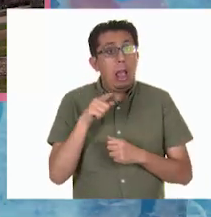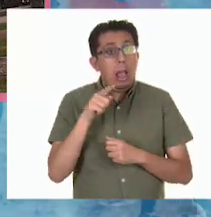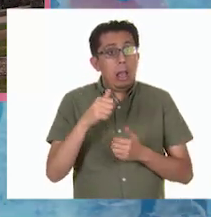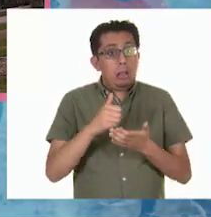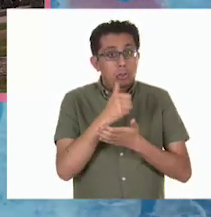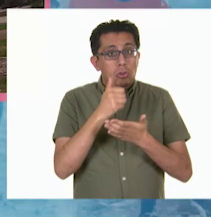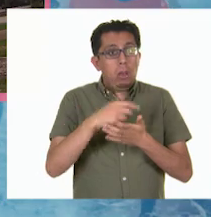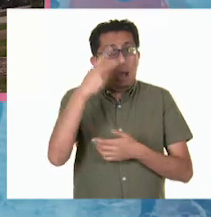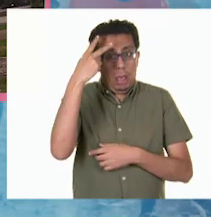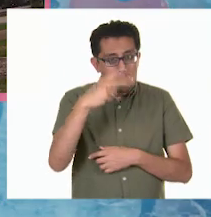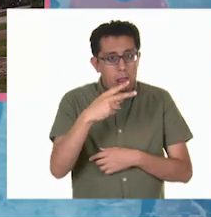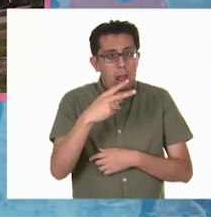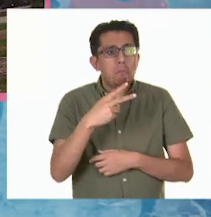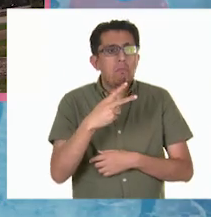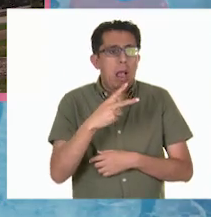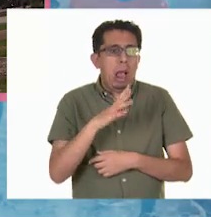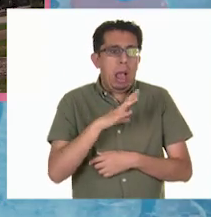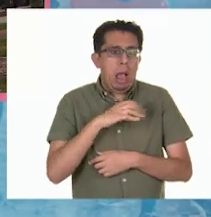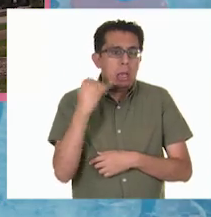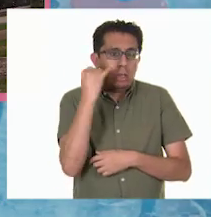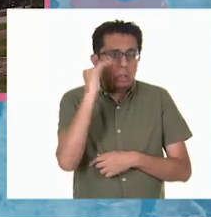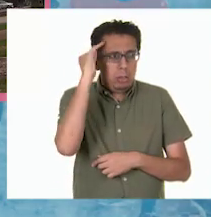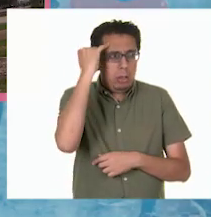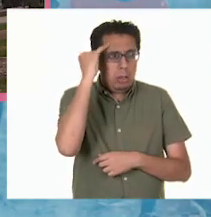hablaba alguna lengua originaria.